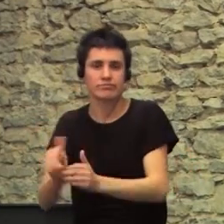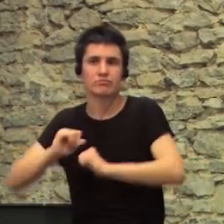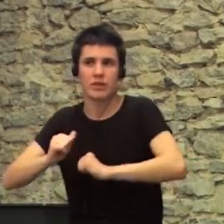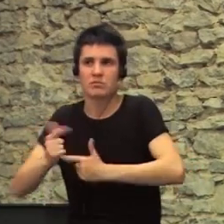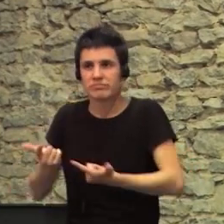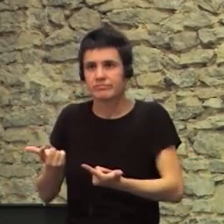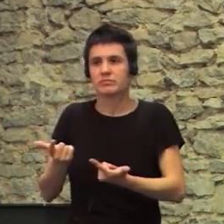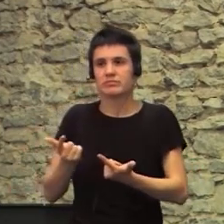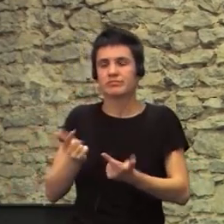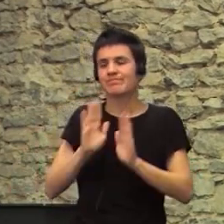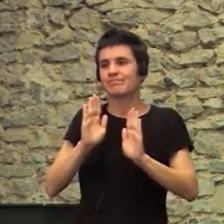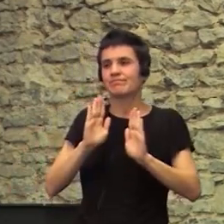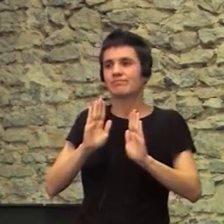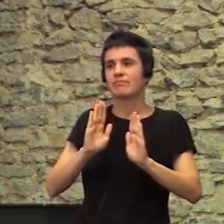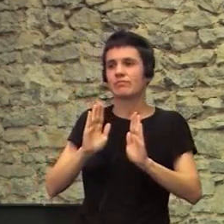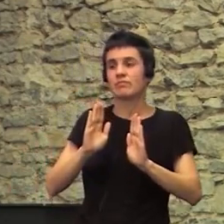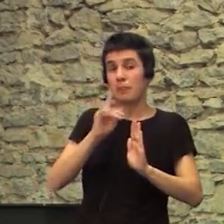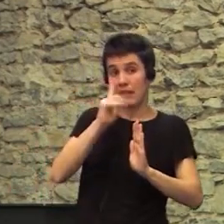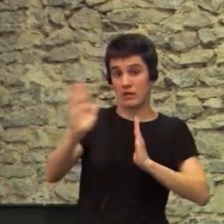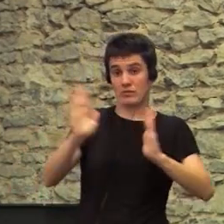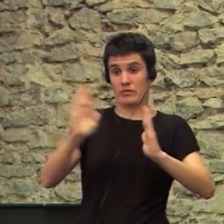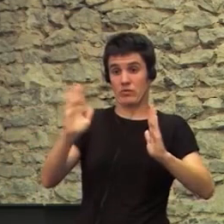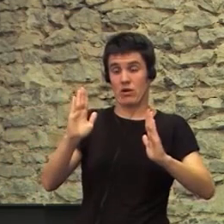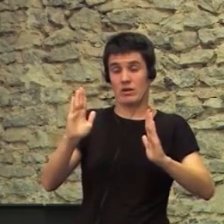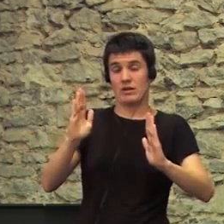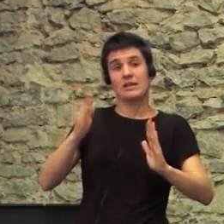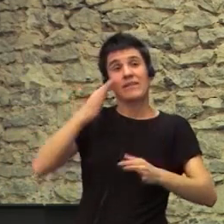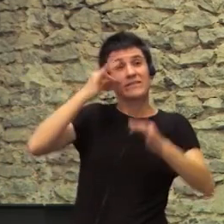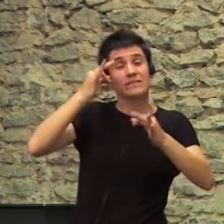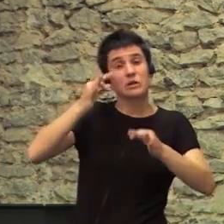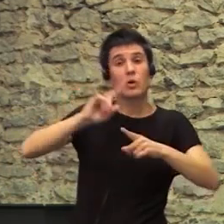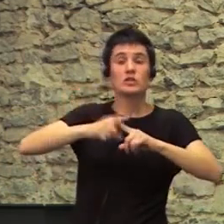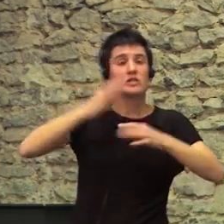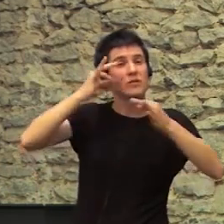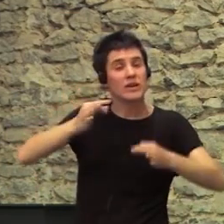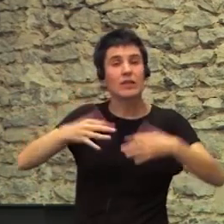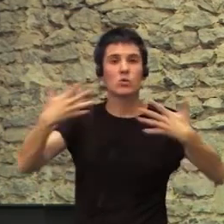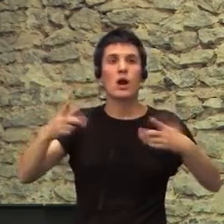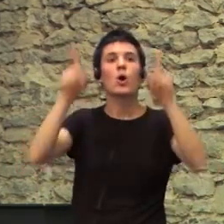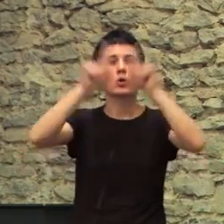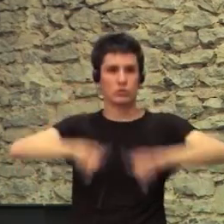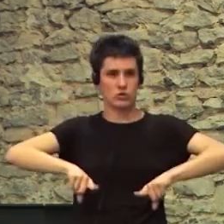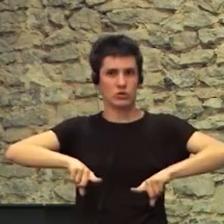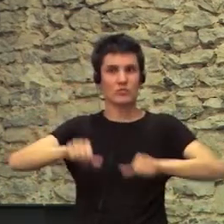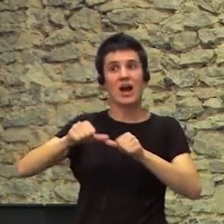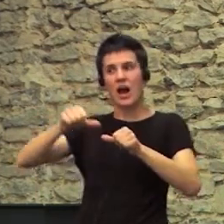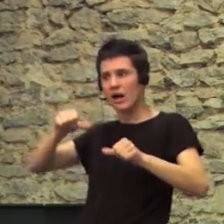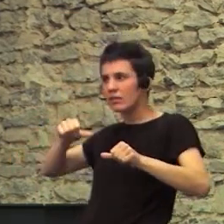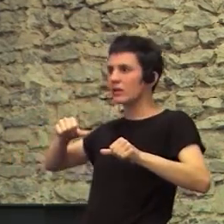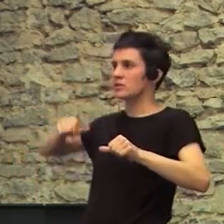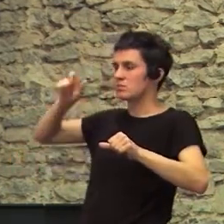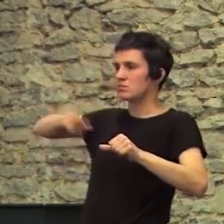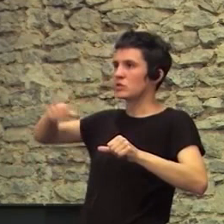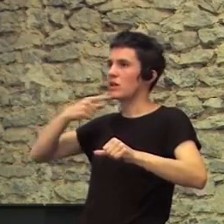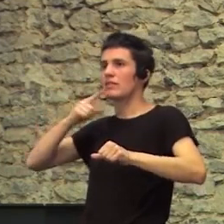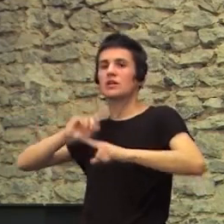sexo cromosómico durante esos años era el sexo verdadero. Daba igual que anteriormente mucha gente hubiera dicho que el sexo era algo mucho más